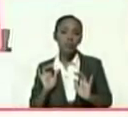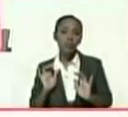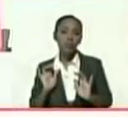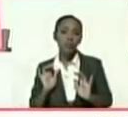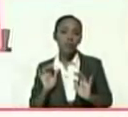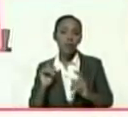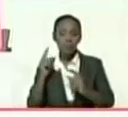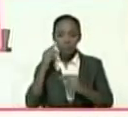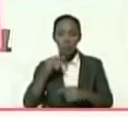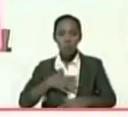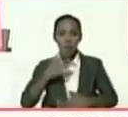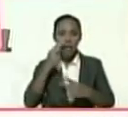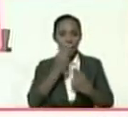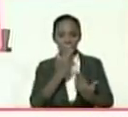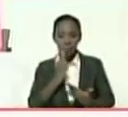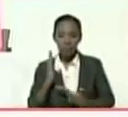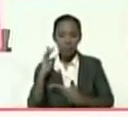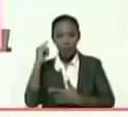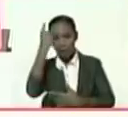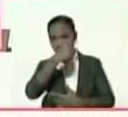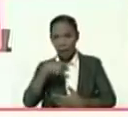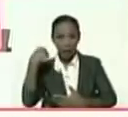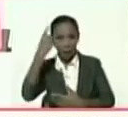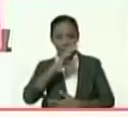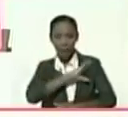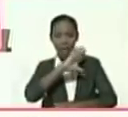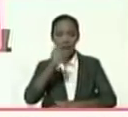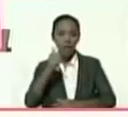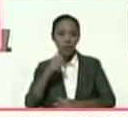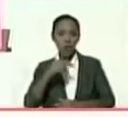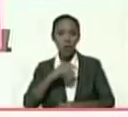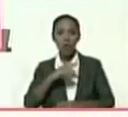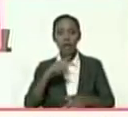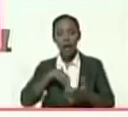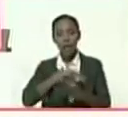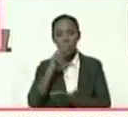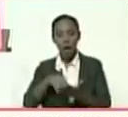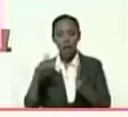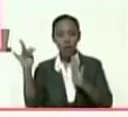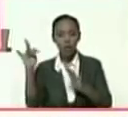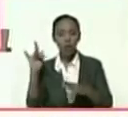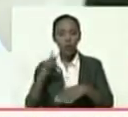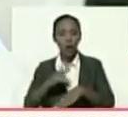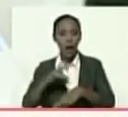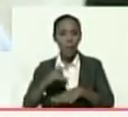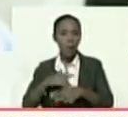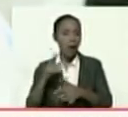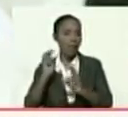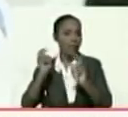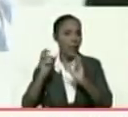puedes ver las caras de nuestros compañeros de la Dirección Nacional cuando tocábamos ese tema. Porque